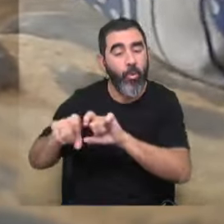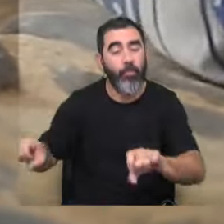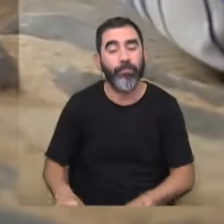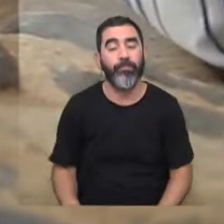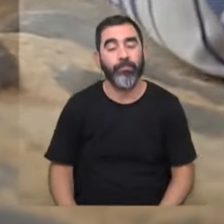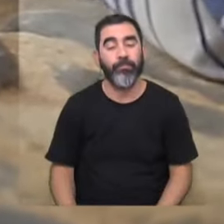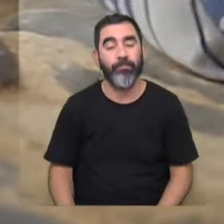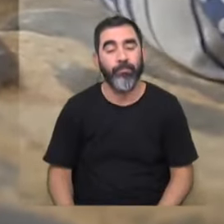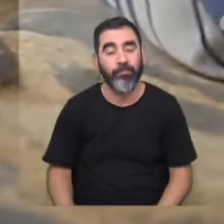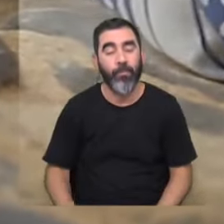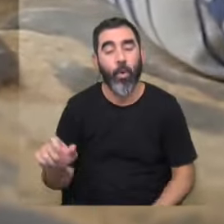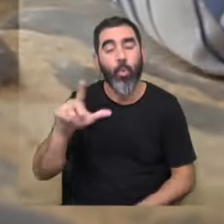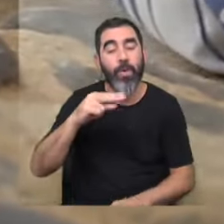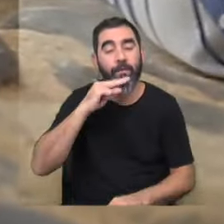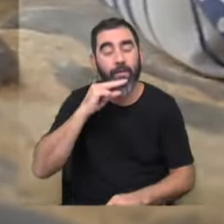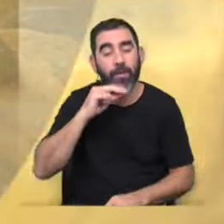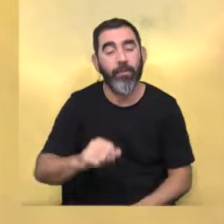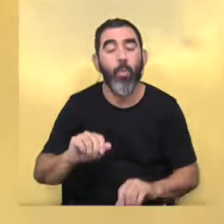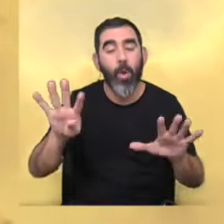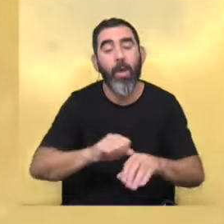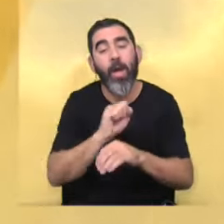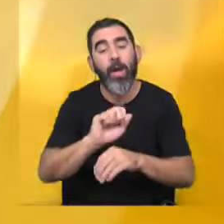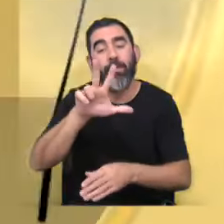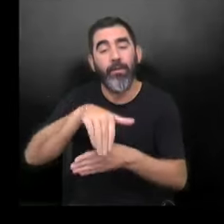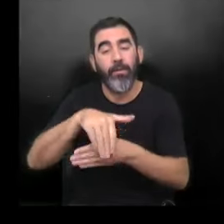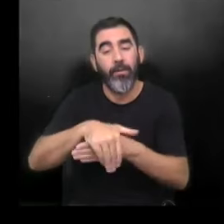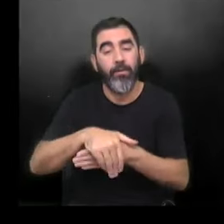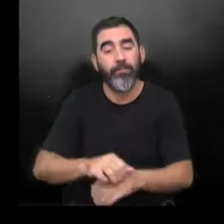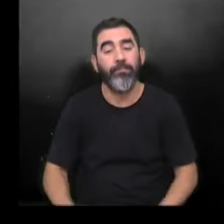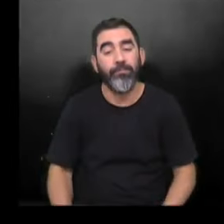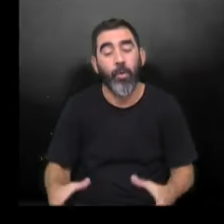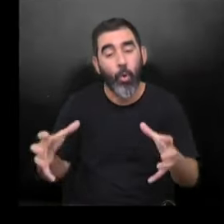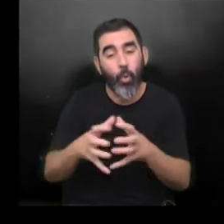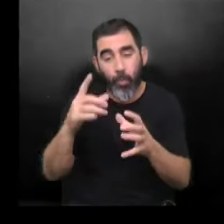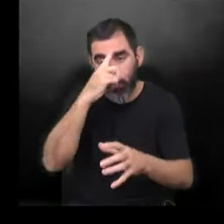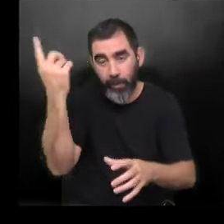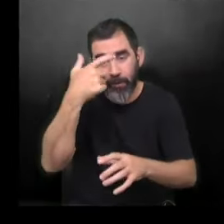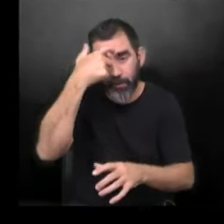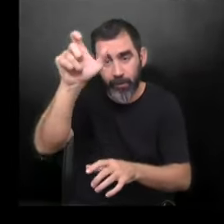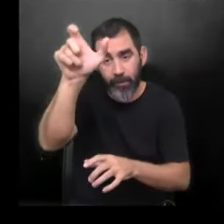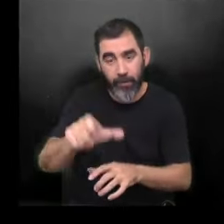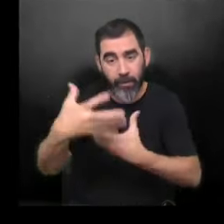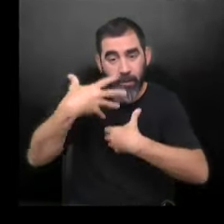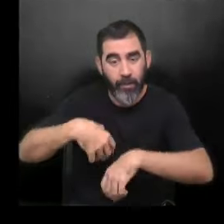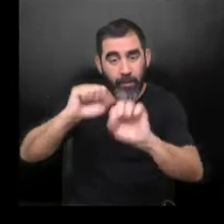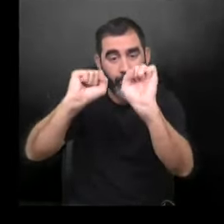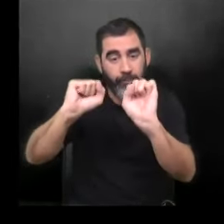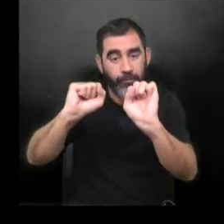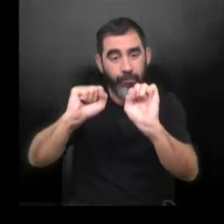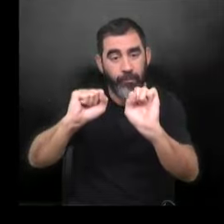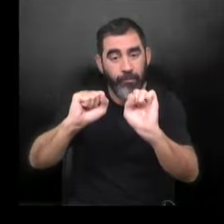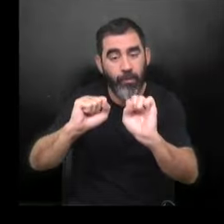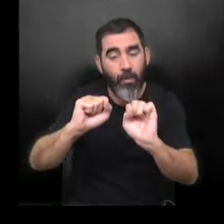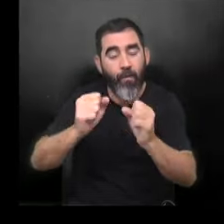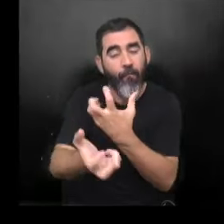2916-9360. De lunes a viernes de 9 a 15. Un equipo internacional de científicos descubrió el que es considerado como el